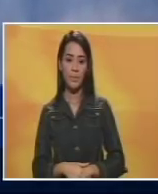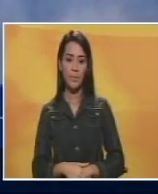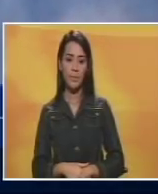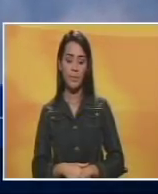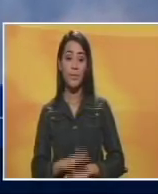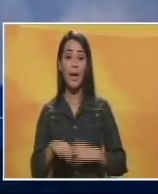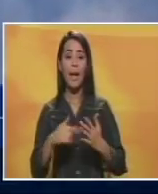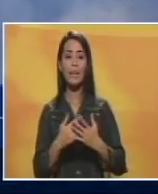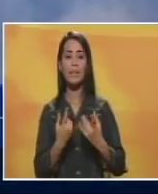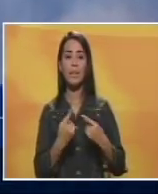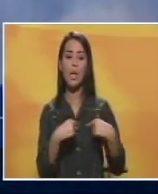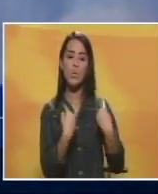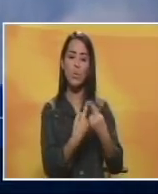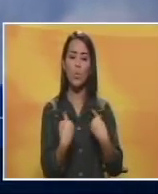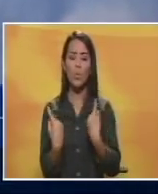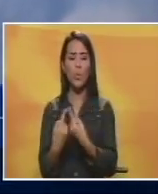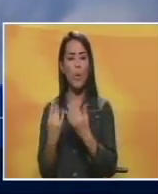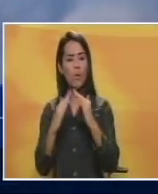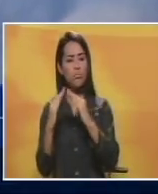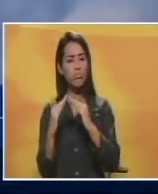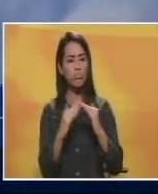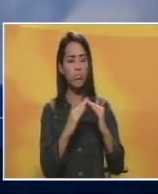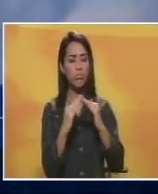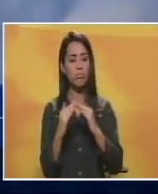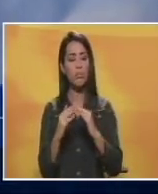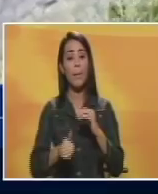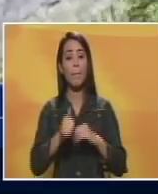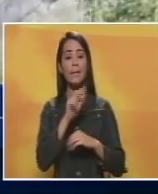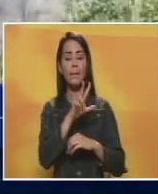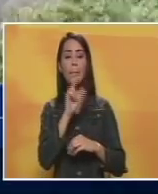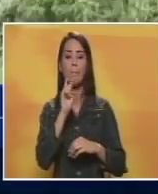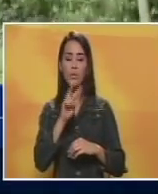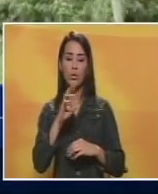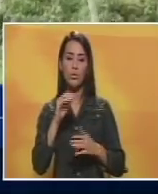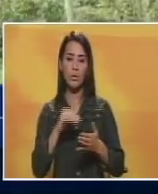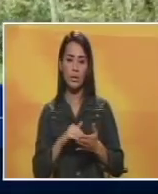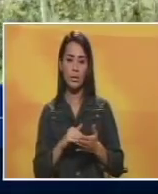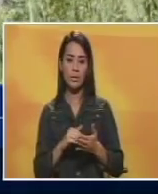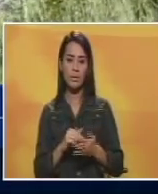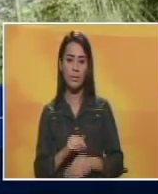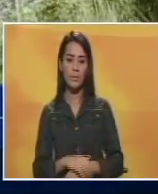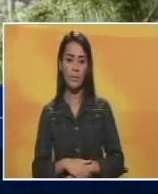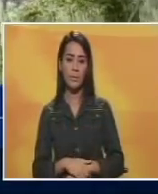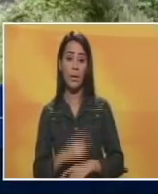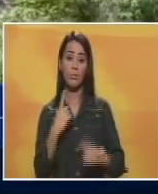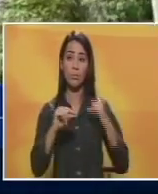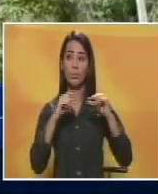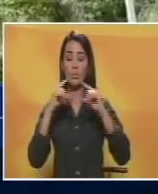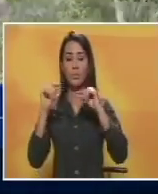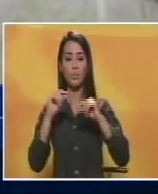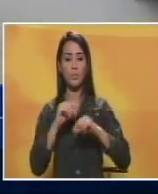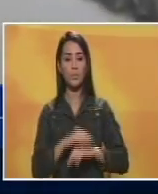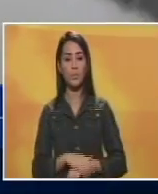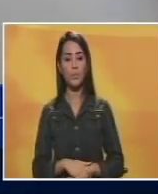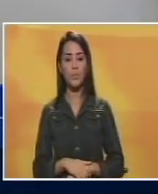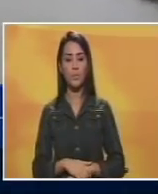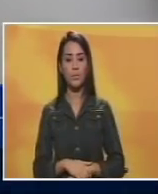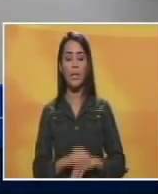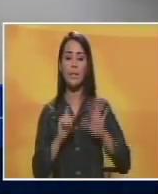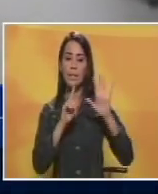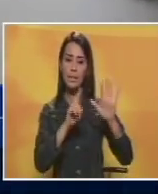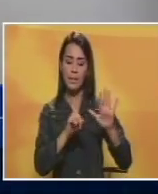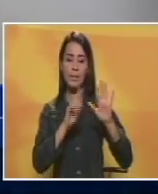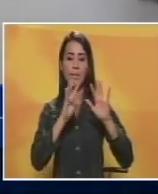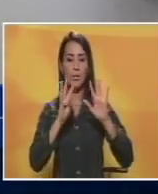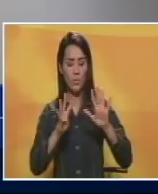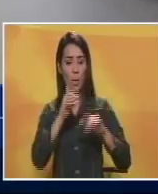llegara hasta varias comunidades, provocando que más de 3.200 personas tuvieran que ser evacuadas. Hasta el momento, además de 69